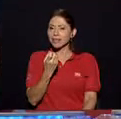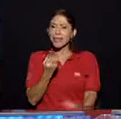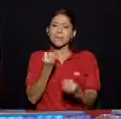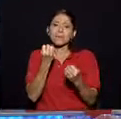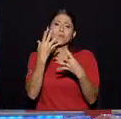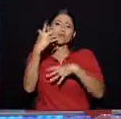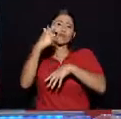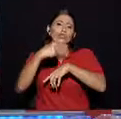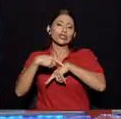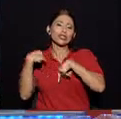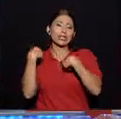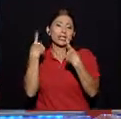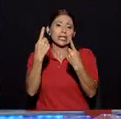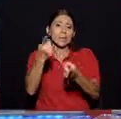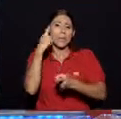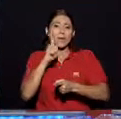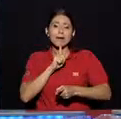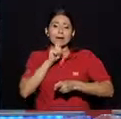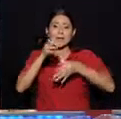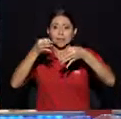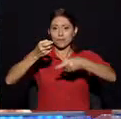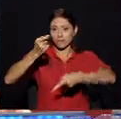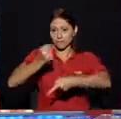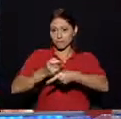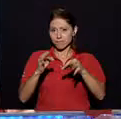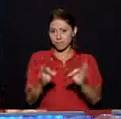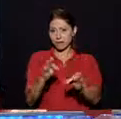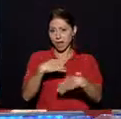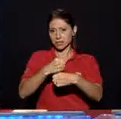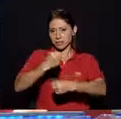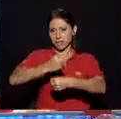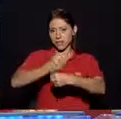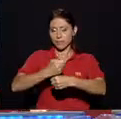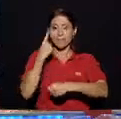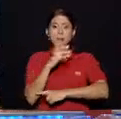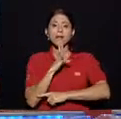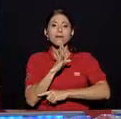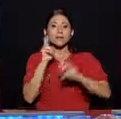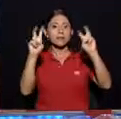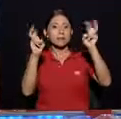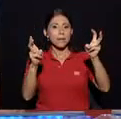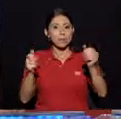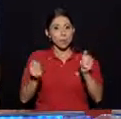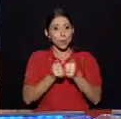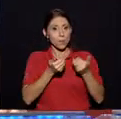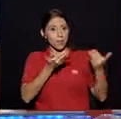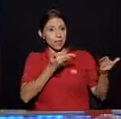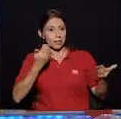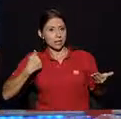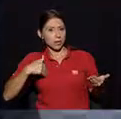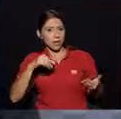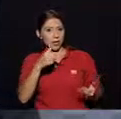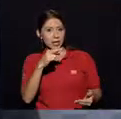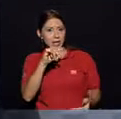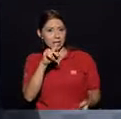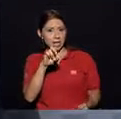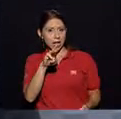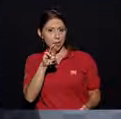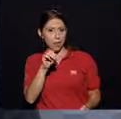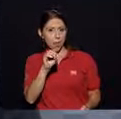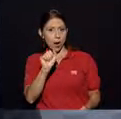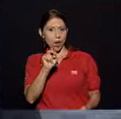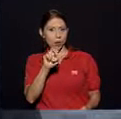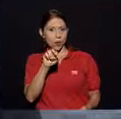años luces para hacer lo que tenemos que hacer en esta materia. Para hablar sobre este tema nos acompaña en esta oportunidad el señor Guillermo Acuña